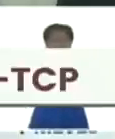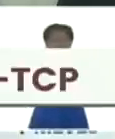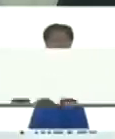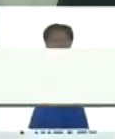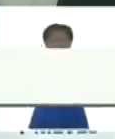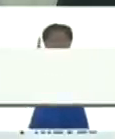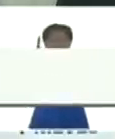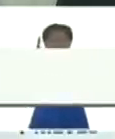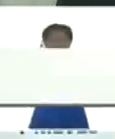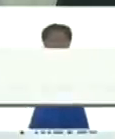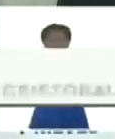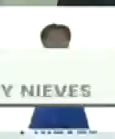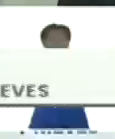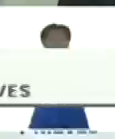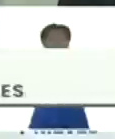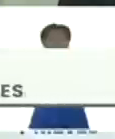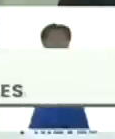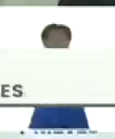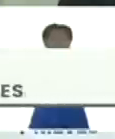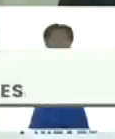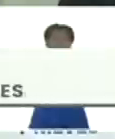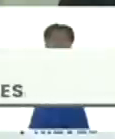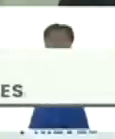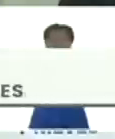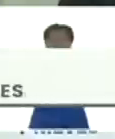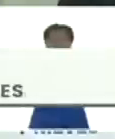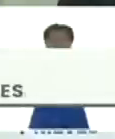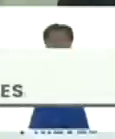su excelencia el embajador Van Rammery,